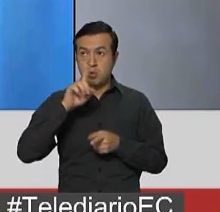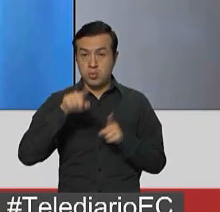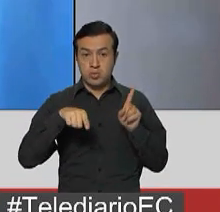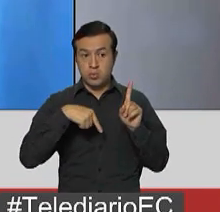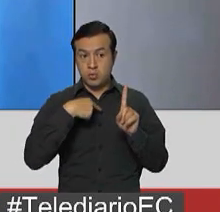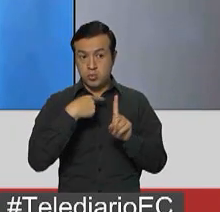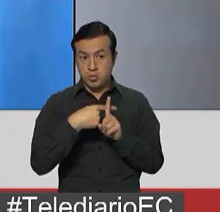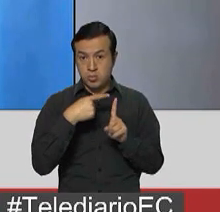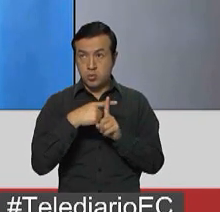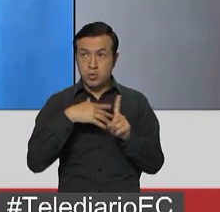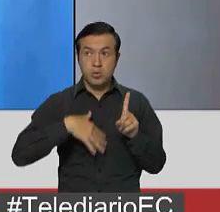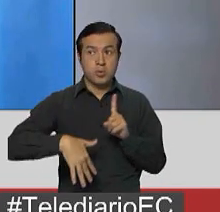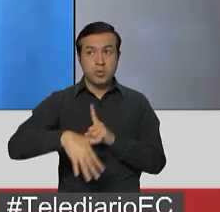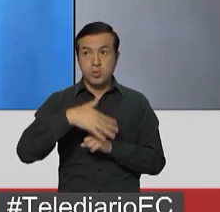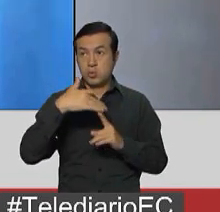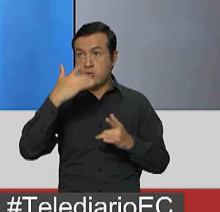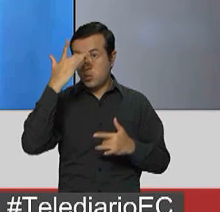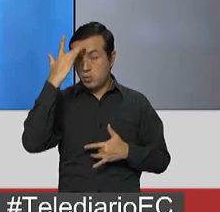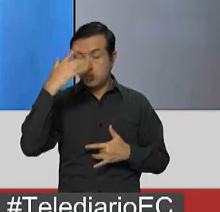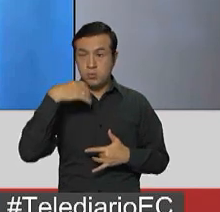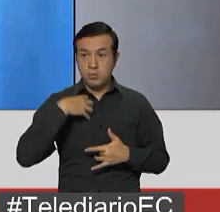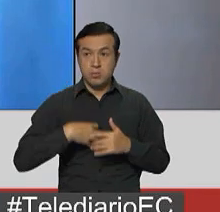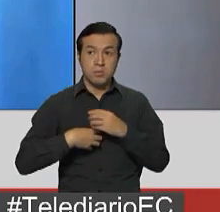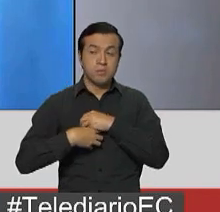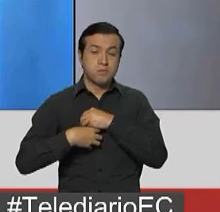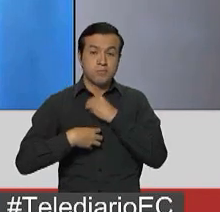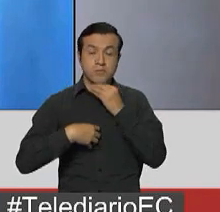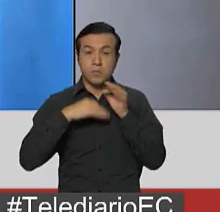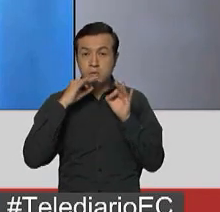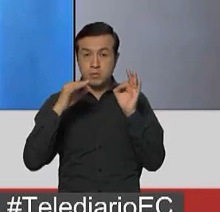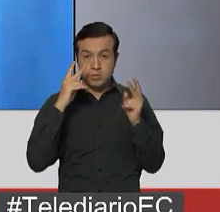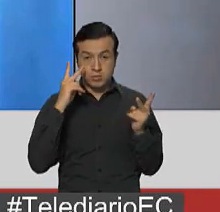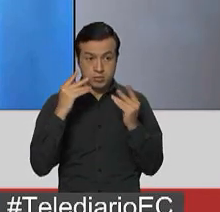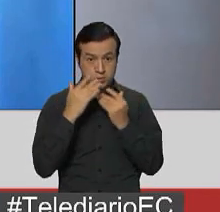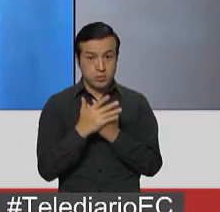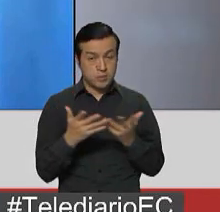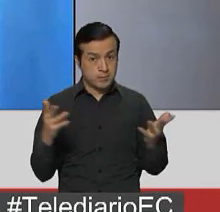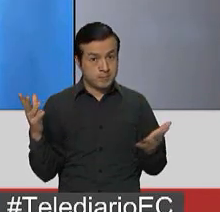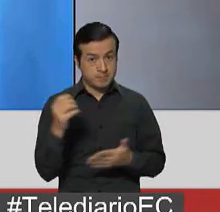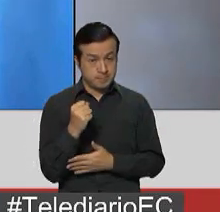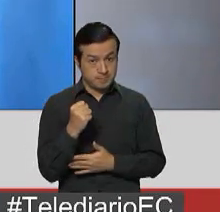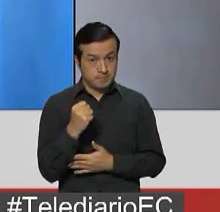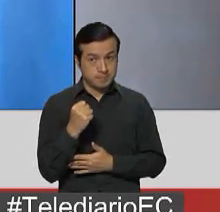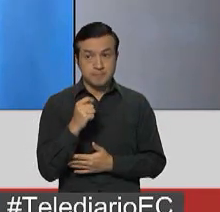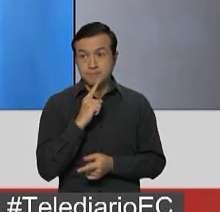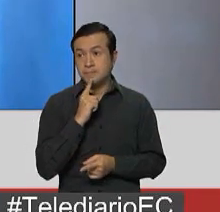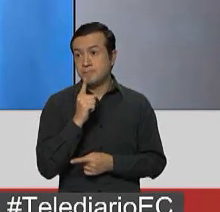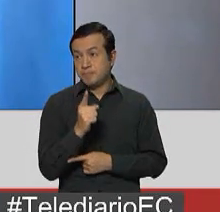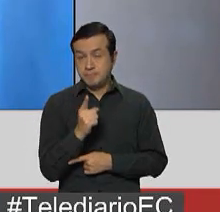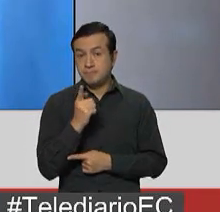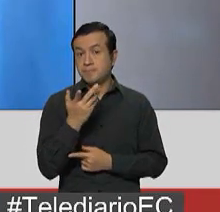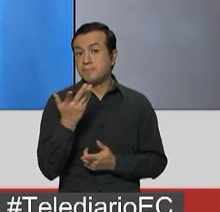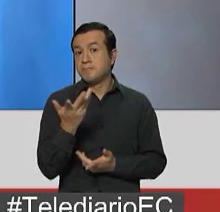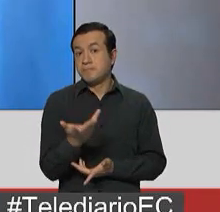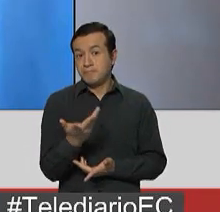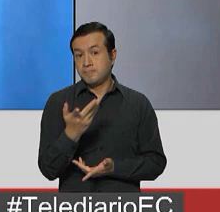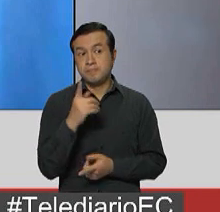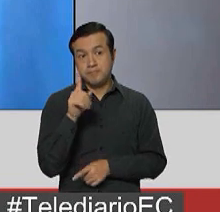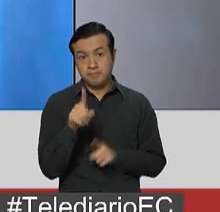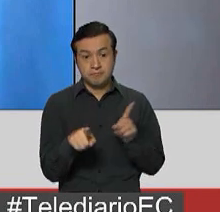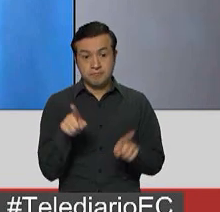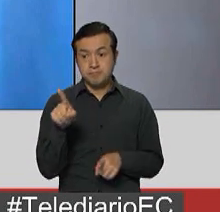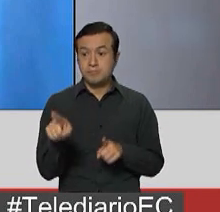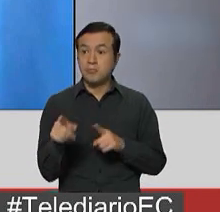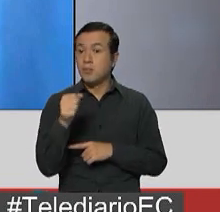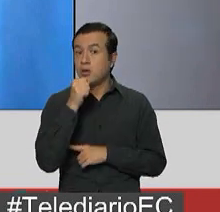en el contexto de la comida como lo hemos podido constatar ampliamente porque no los periodistas